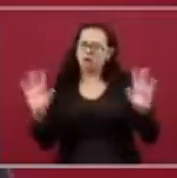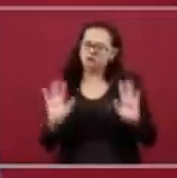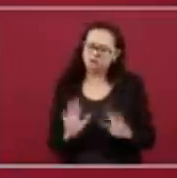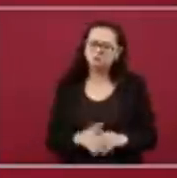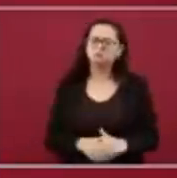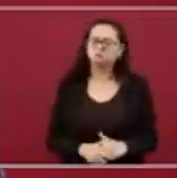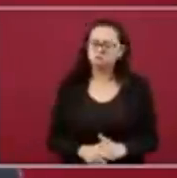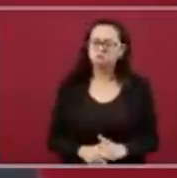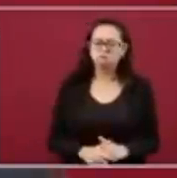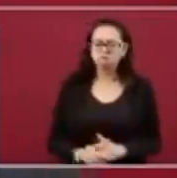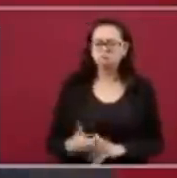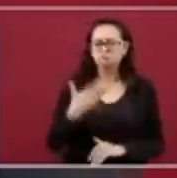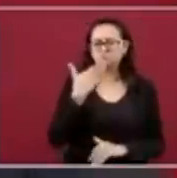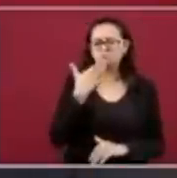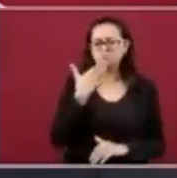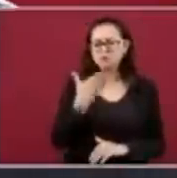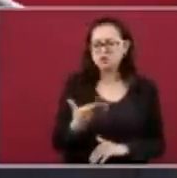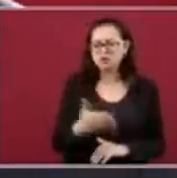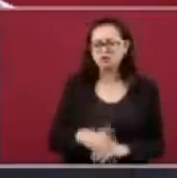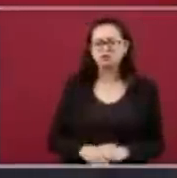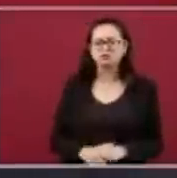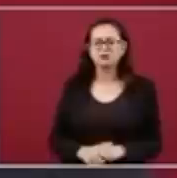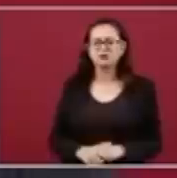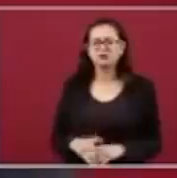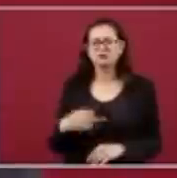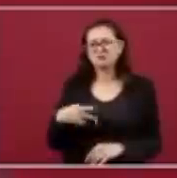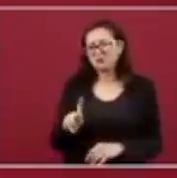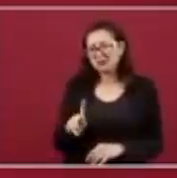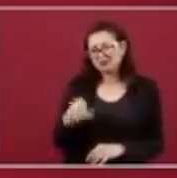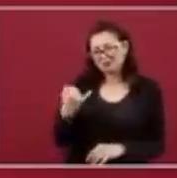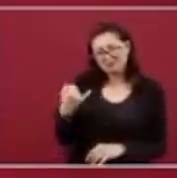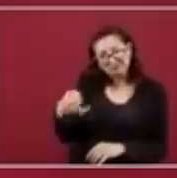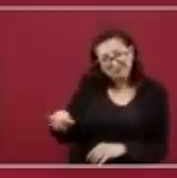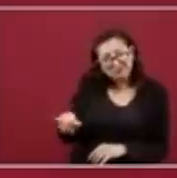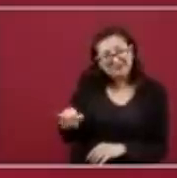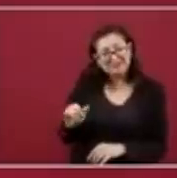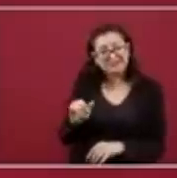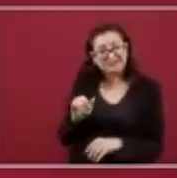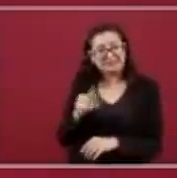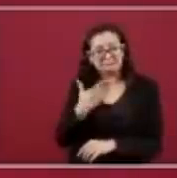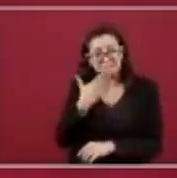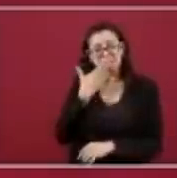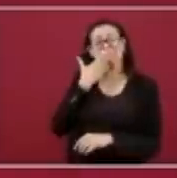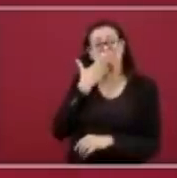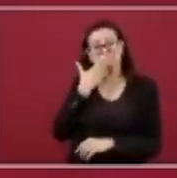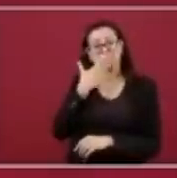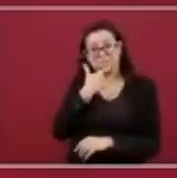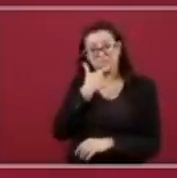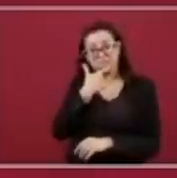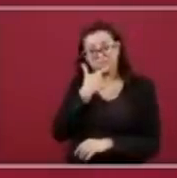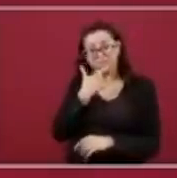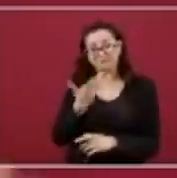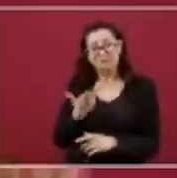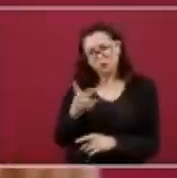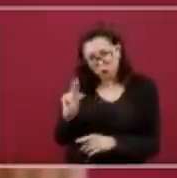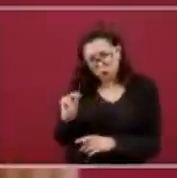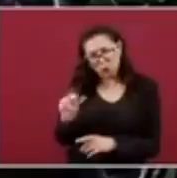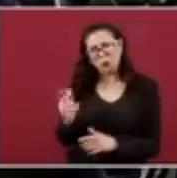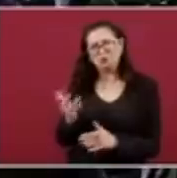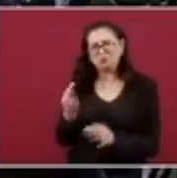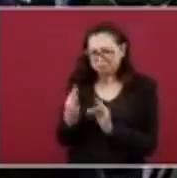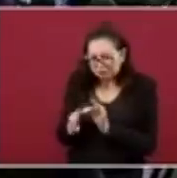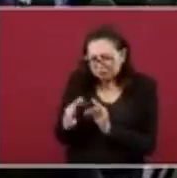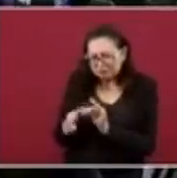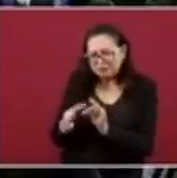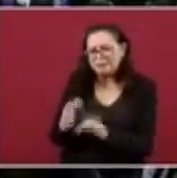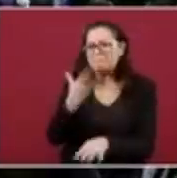más que no hagan el ridículo, que hagan bien las cosas. Y